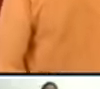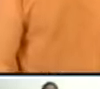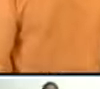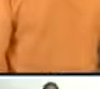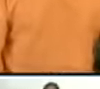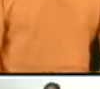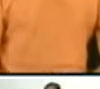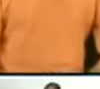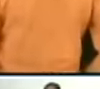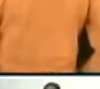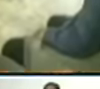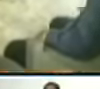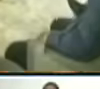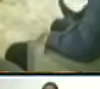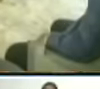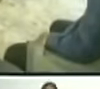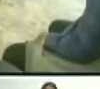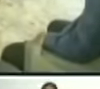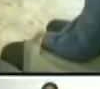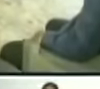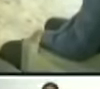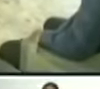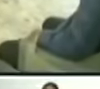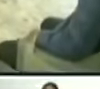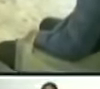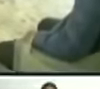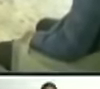actualizada a los tiempos que estamos viviendo